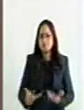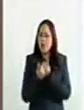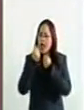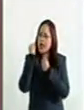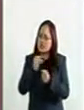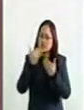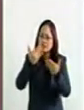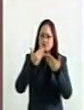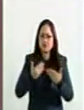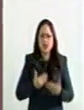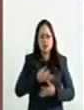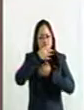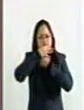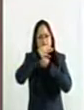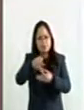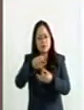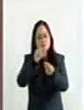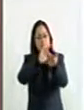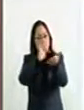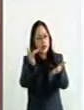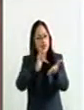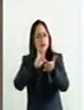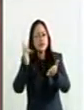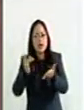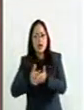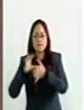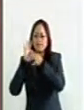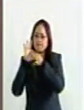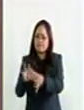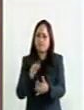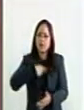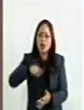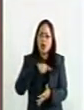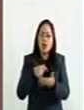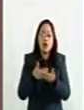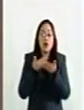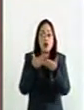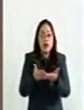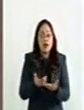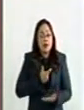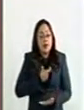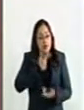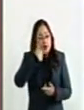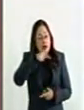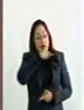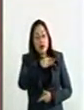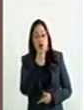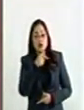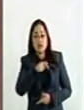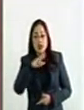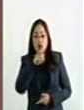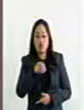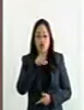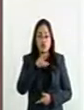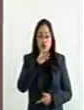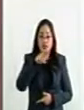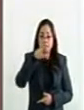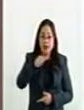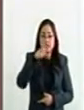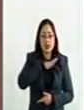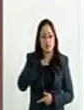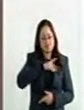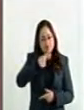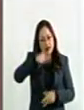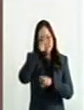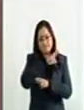comportan, un mensaje de agradecimiento y solidaridad. La medalla para Gonzalo Rivas es una forma genuina de honrar